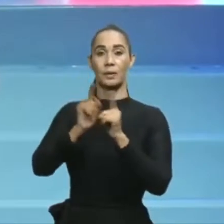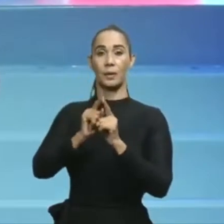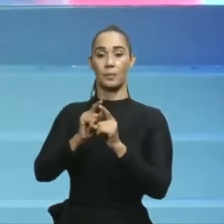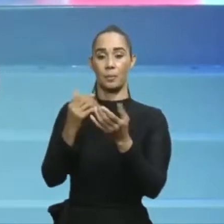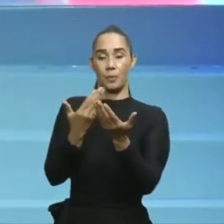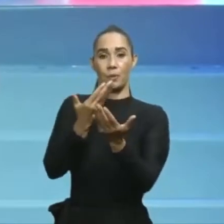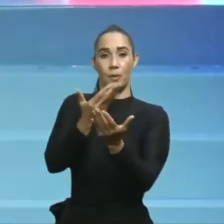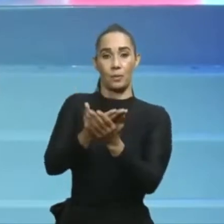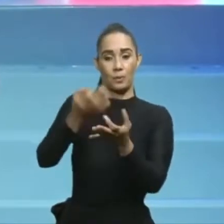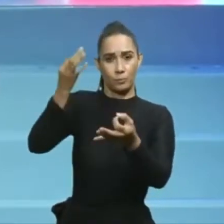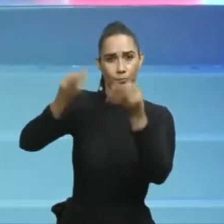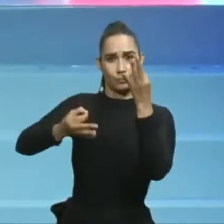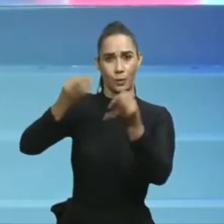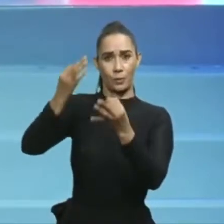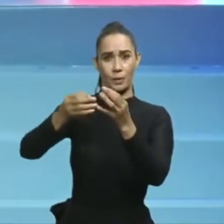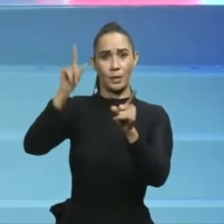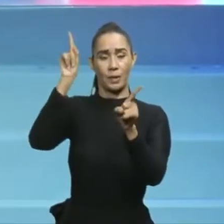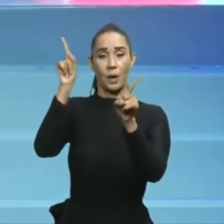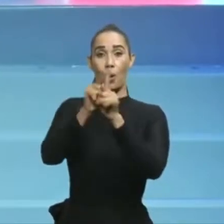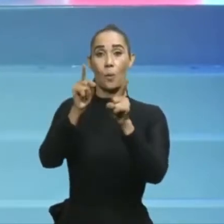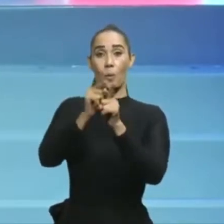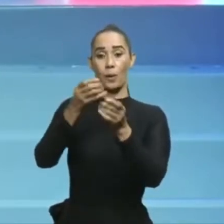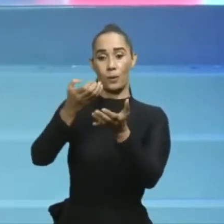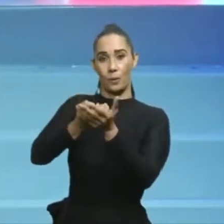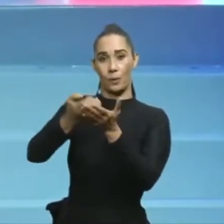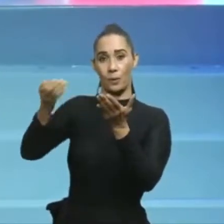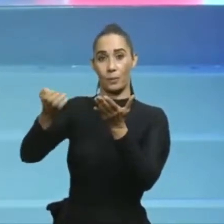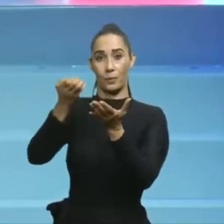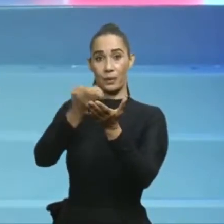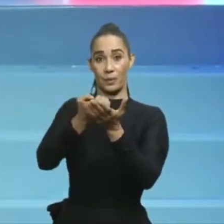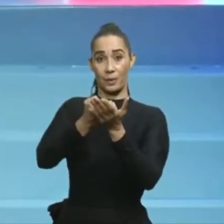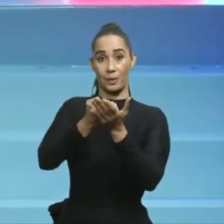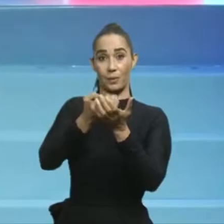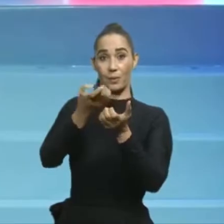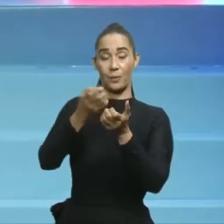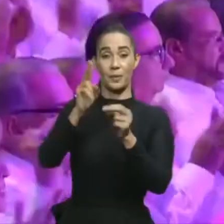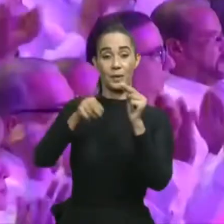se merece de acuerdo con su aporte a la economía nacional